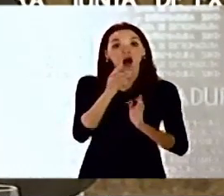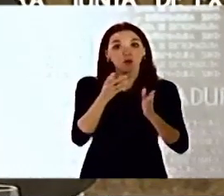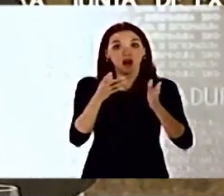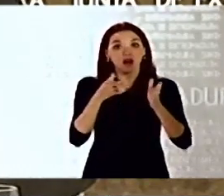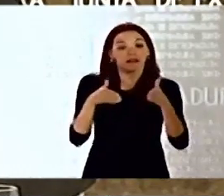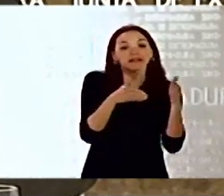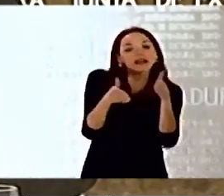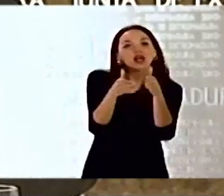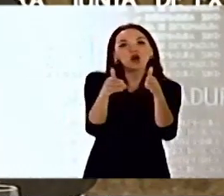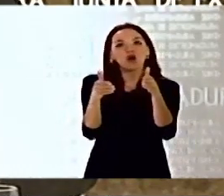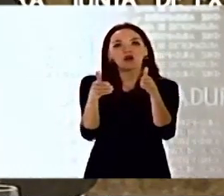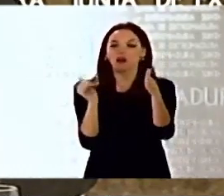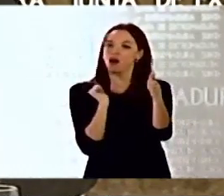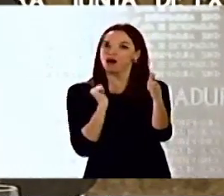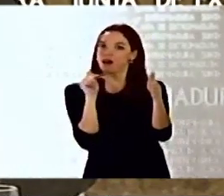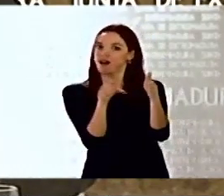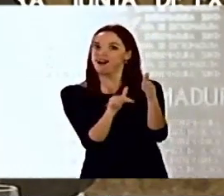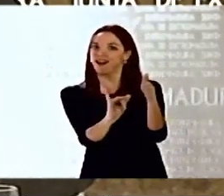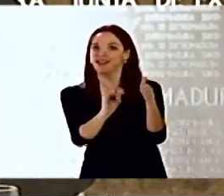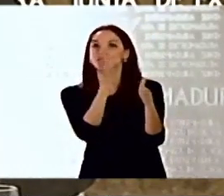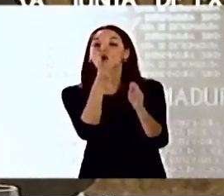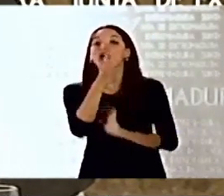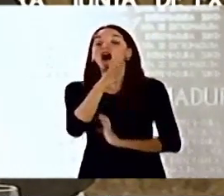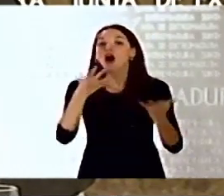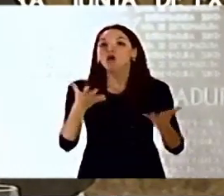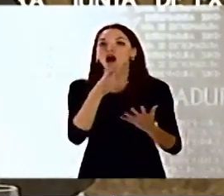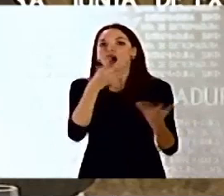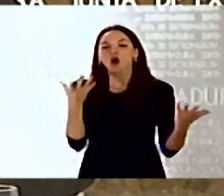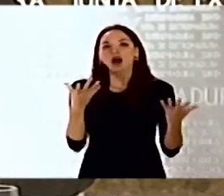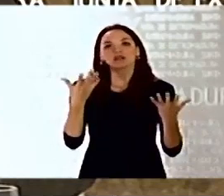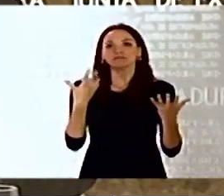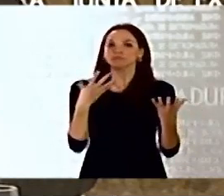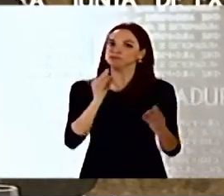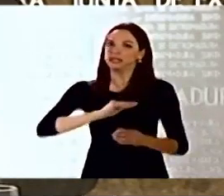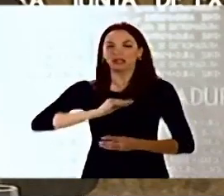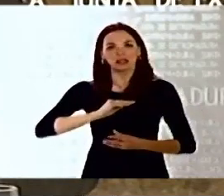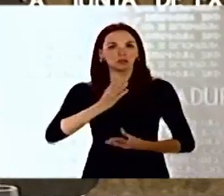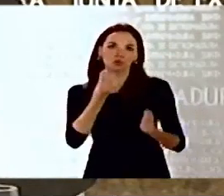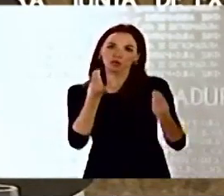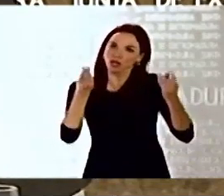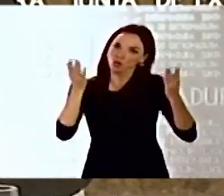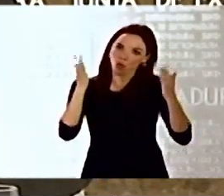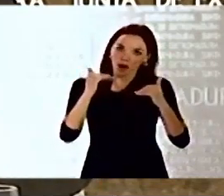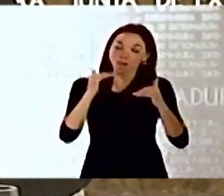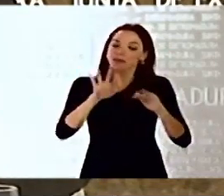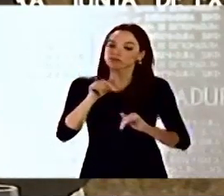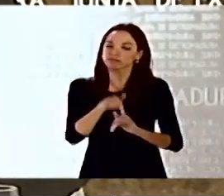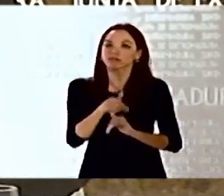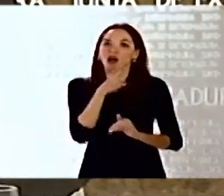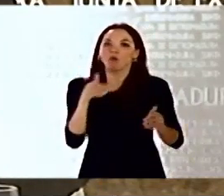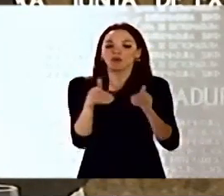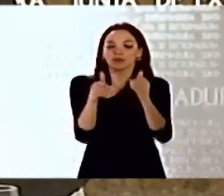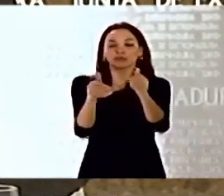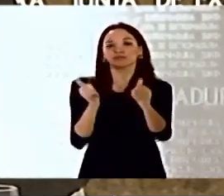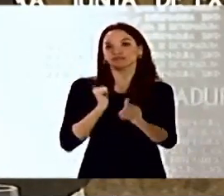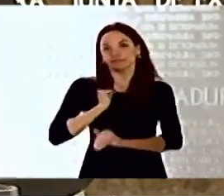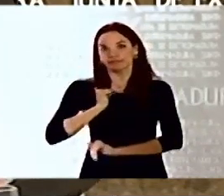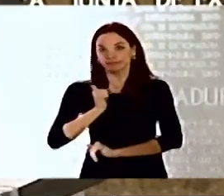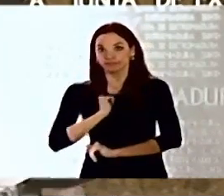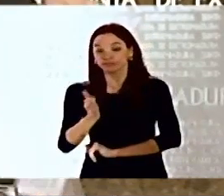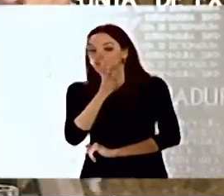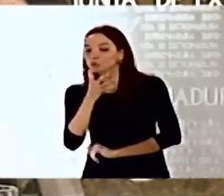tenemos. El agua que tenemos, que ahora mismo no es abundante, debe ser aprovechada bajo el paraguas